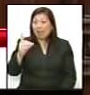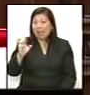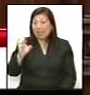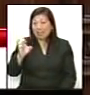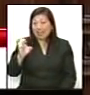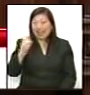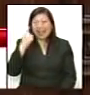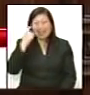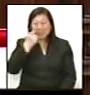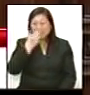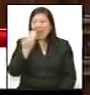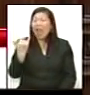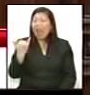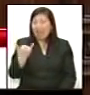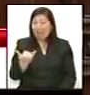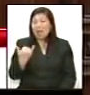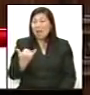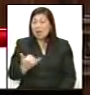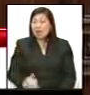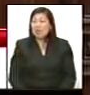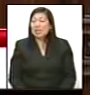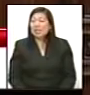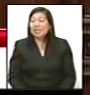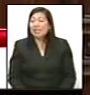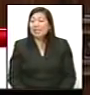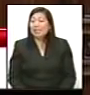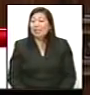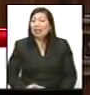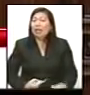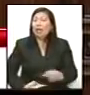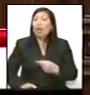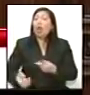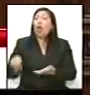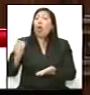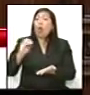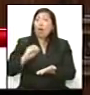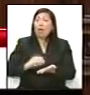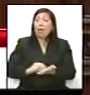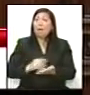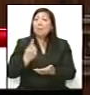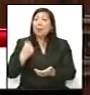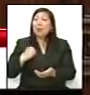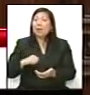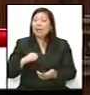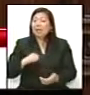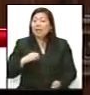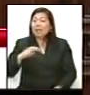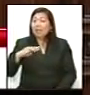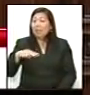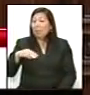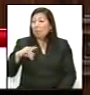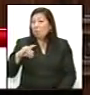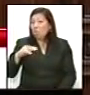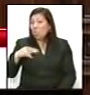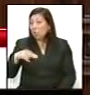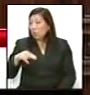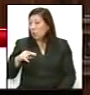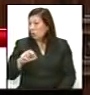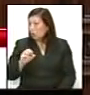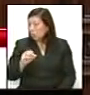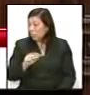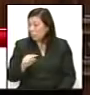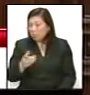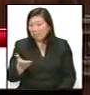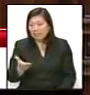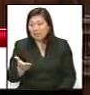y que se judicializó, ahora pretende ser retomada por el alcalde Muñoz. Un conflicto a la vista